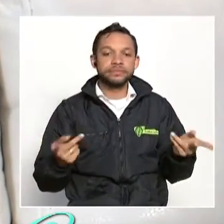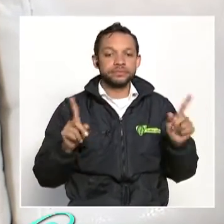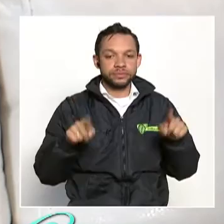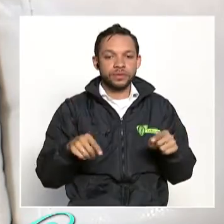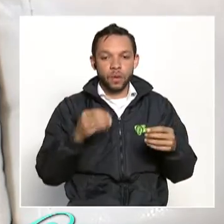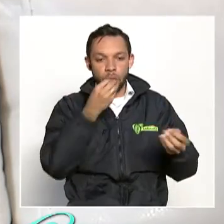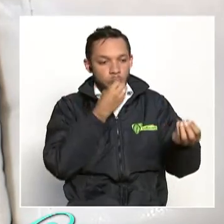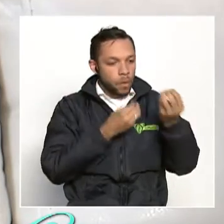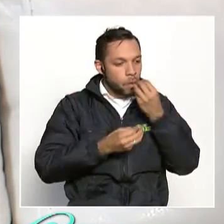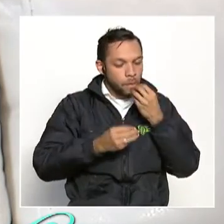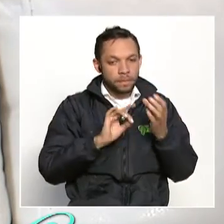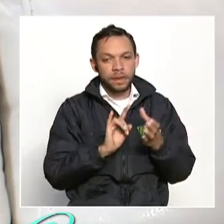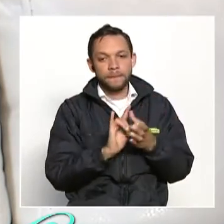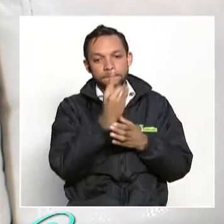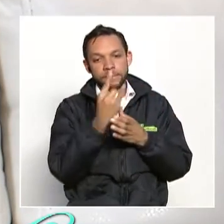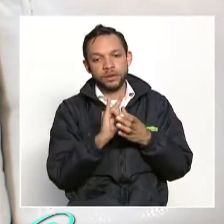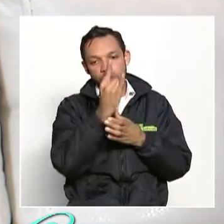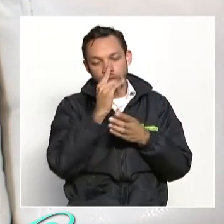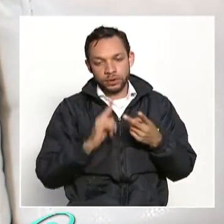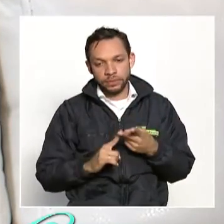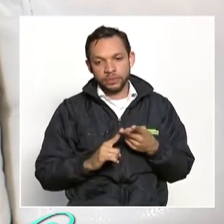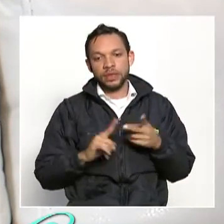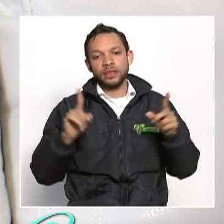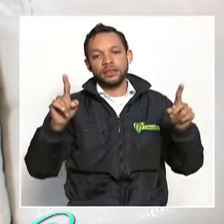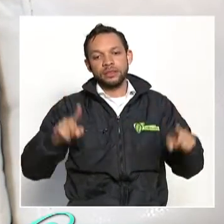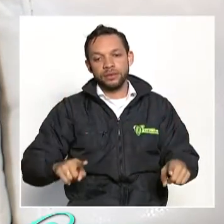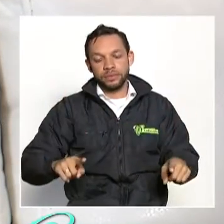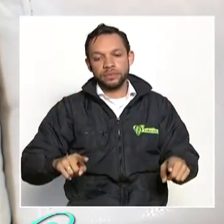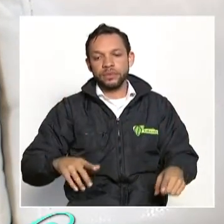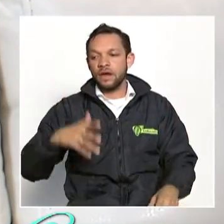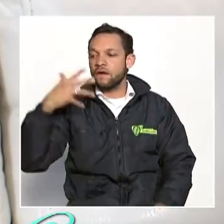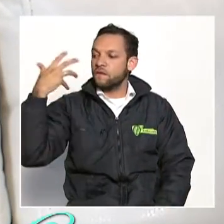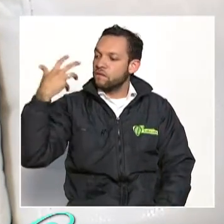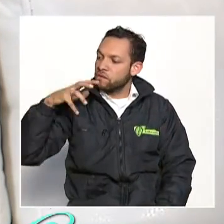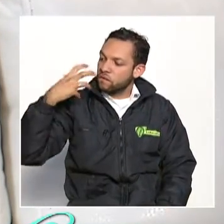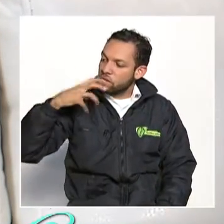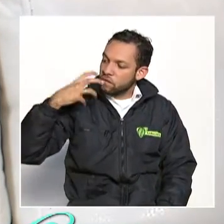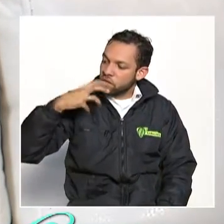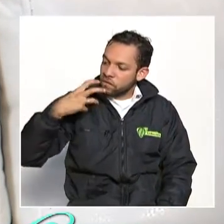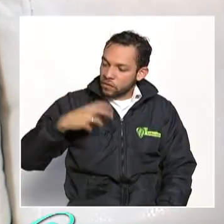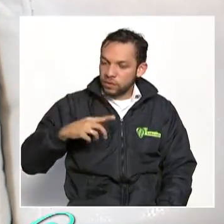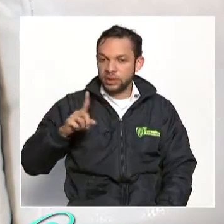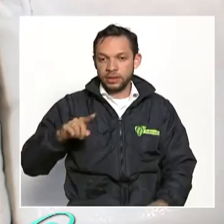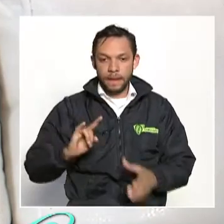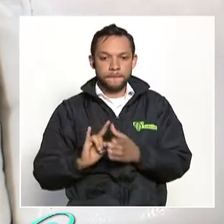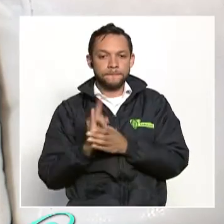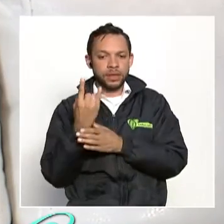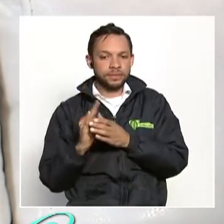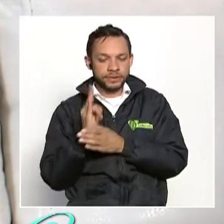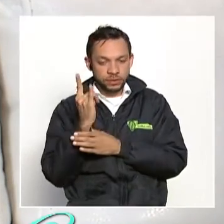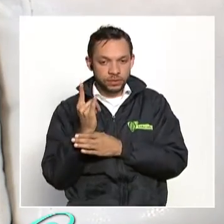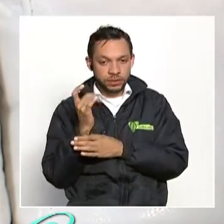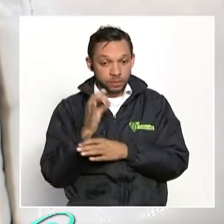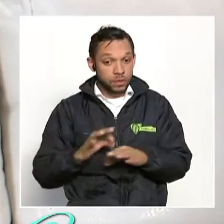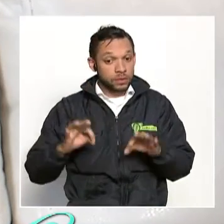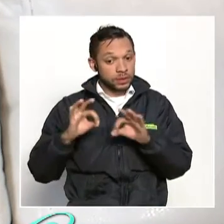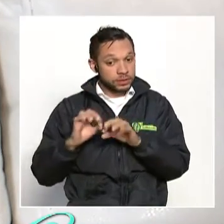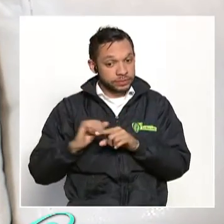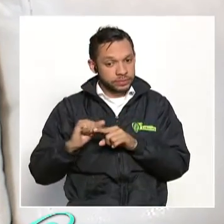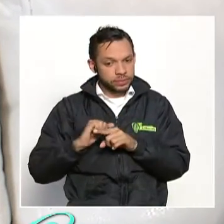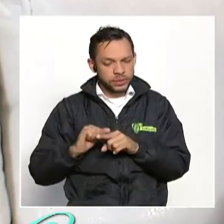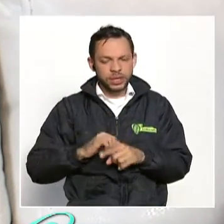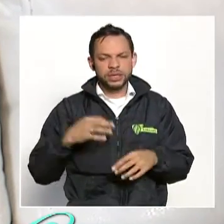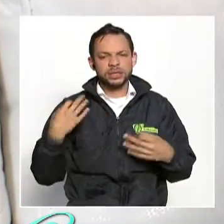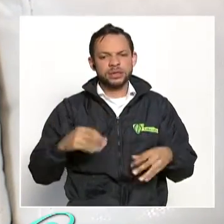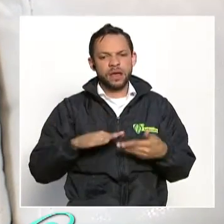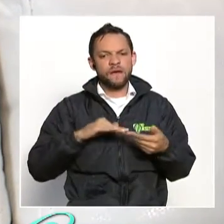básicamente productos vegetales. Comerse siquiera 3 frutas diarias y 2 verduras. Eso no lo hace muy poquito. Y es muy fácil.